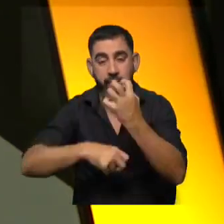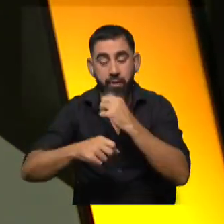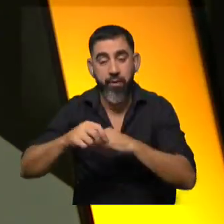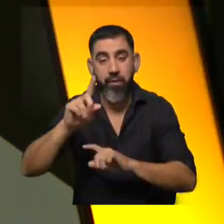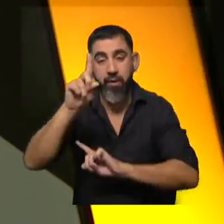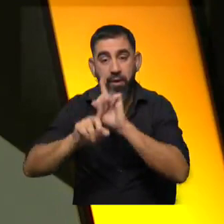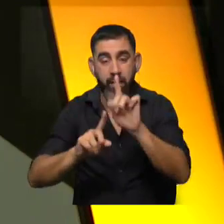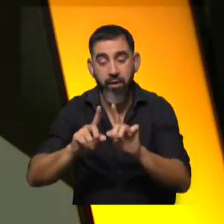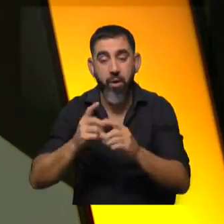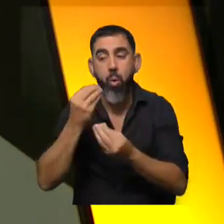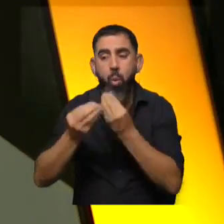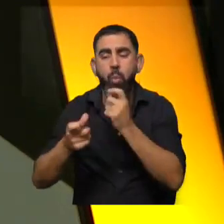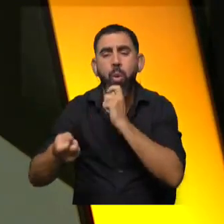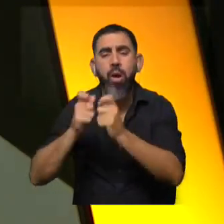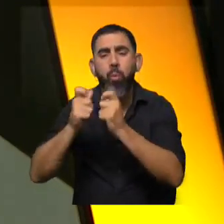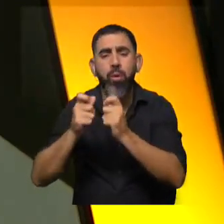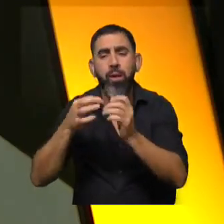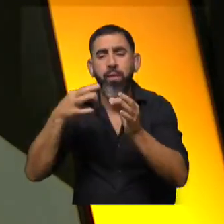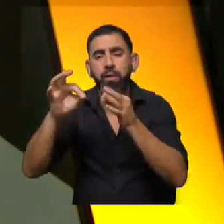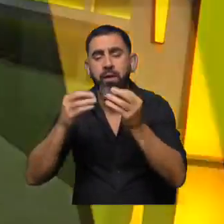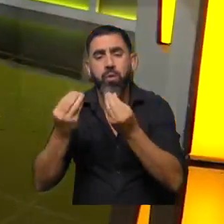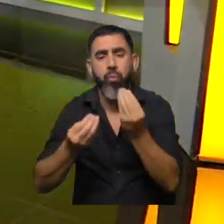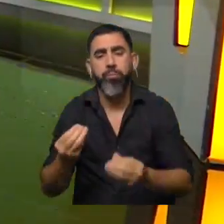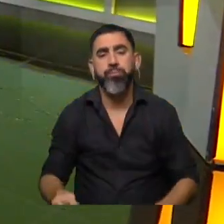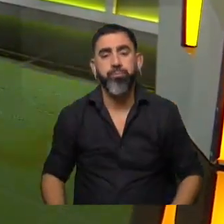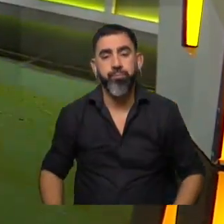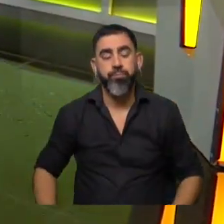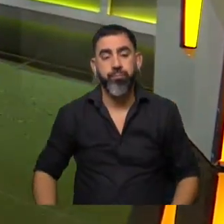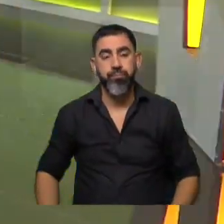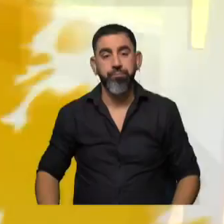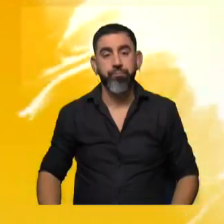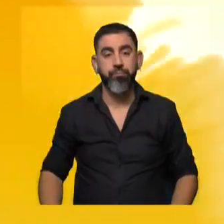cómo surgió esta encuesta y los detalles de la misma. Lo vemos.